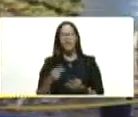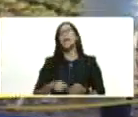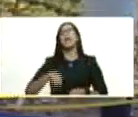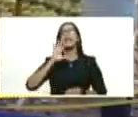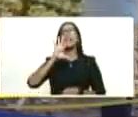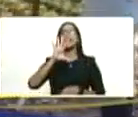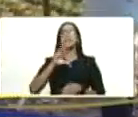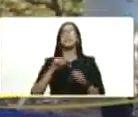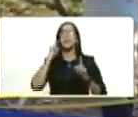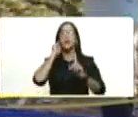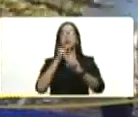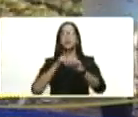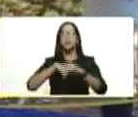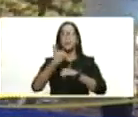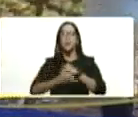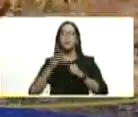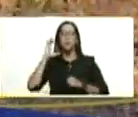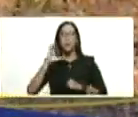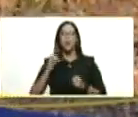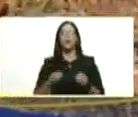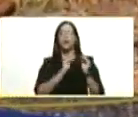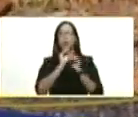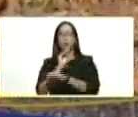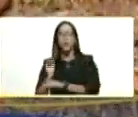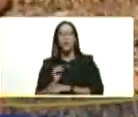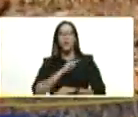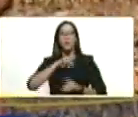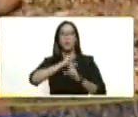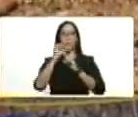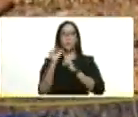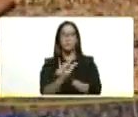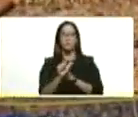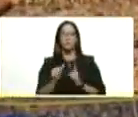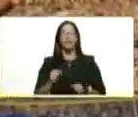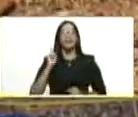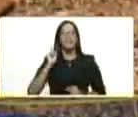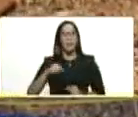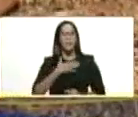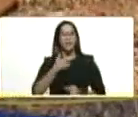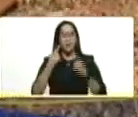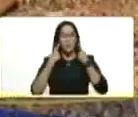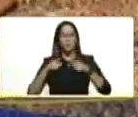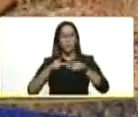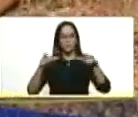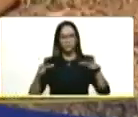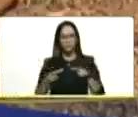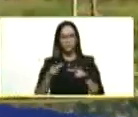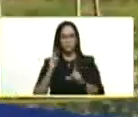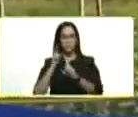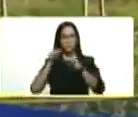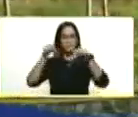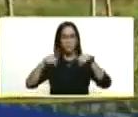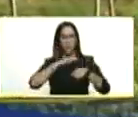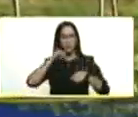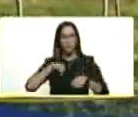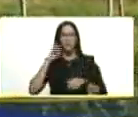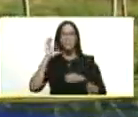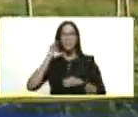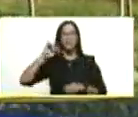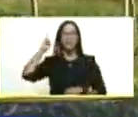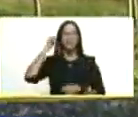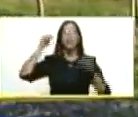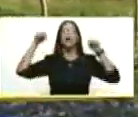del Plan de la Patria y preservar nuestro ambiente. Queremos de esa trinchera, nosotros en el estado de Yaracuy,